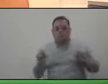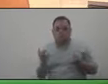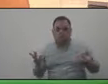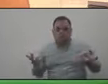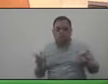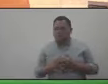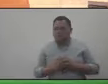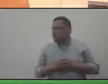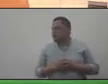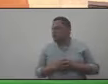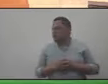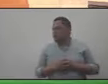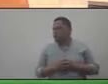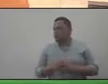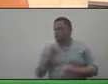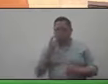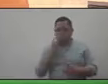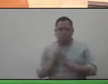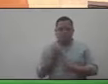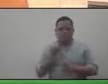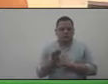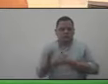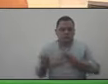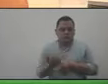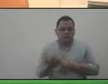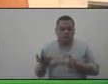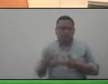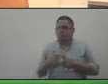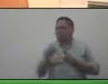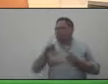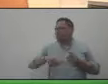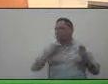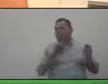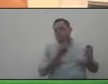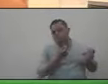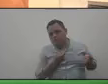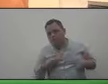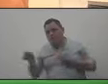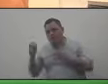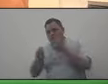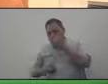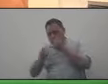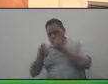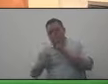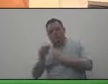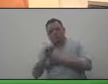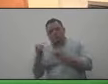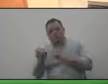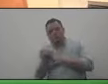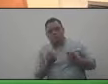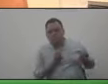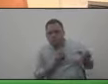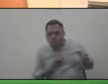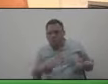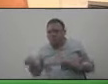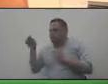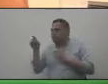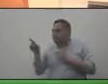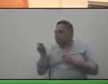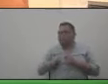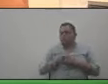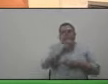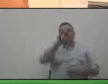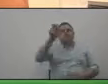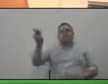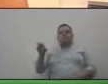el tema de salud, es el impacto social, es lo que acarrea tener que ir a Bogotá económica y socialmente. Quienes no se mueven en Bogotá,